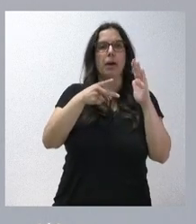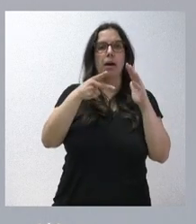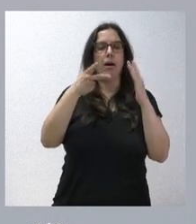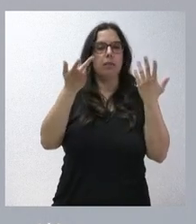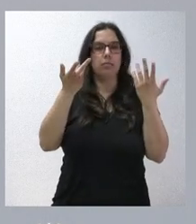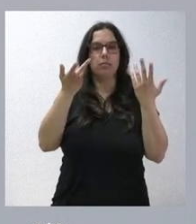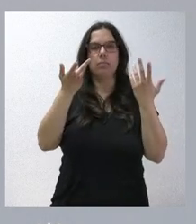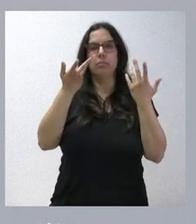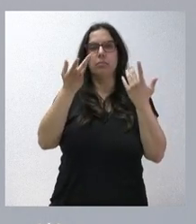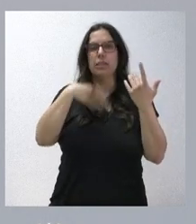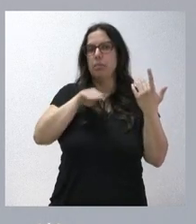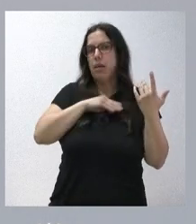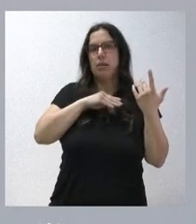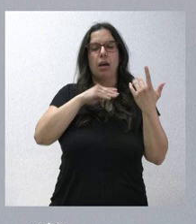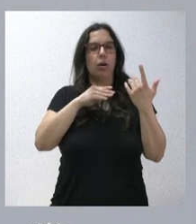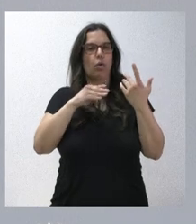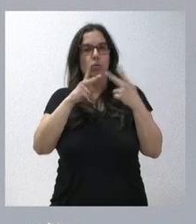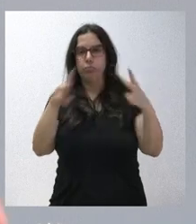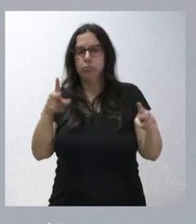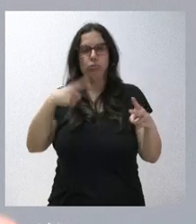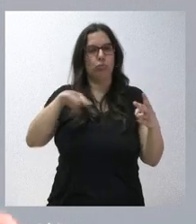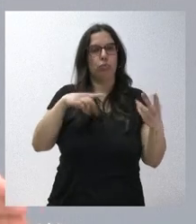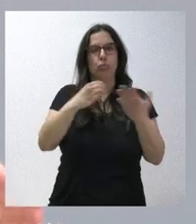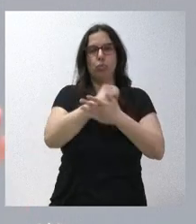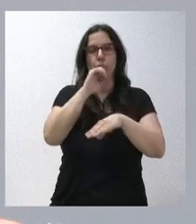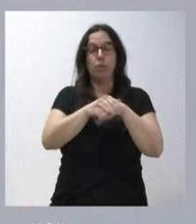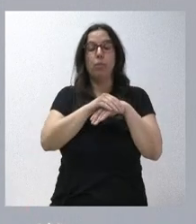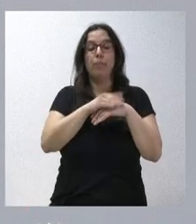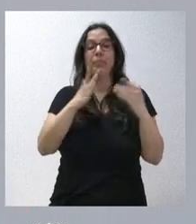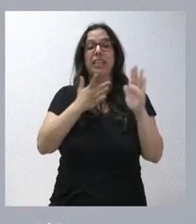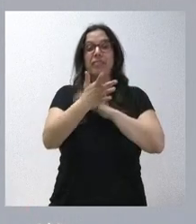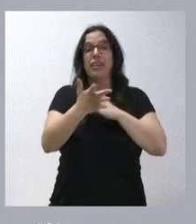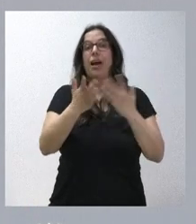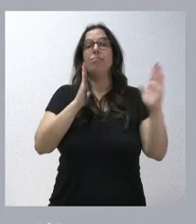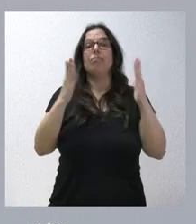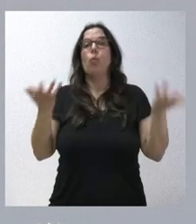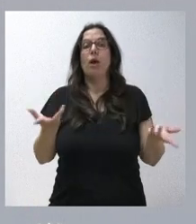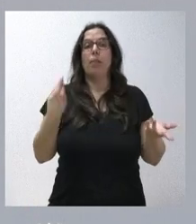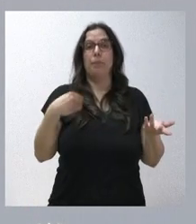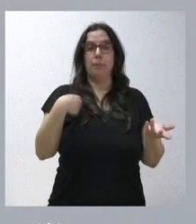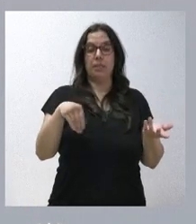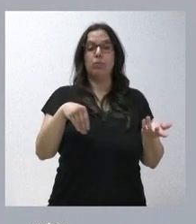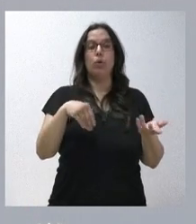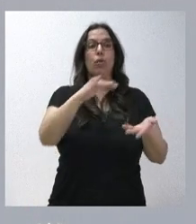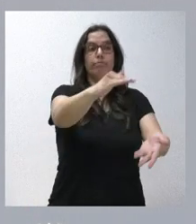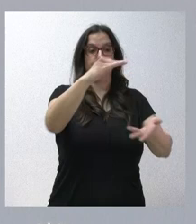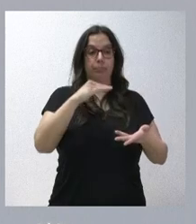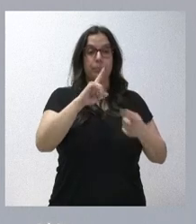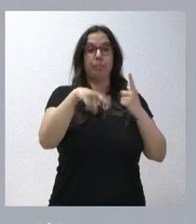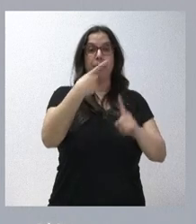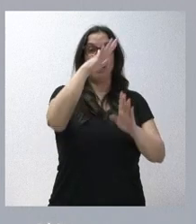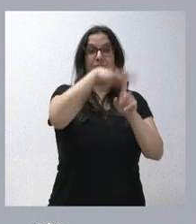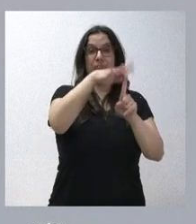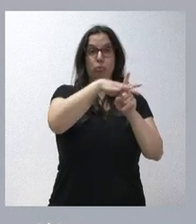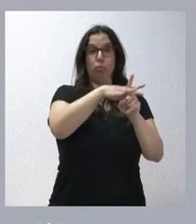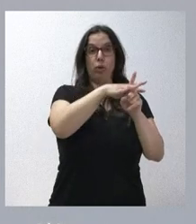de España Este es el periodo que pasa desde que se entrega la factura en el registro de la consejería